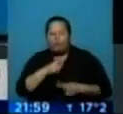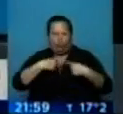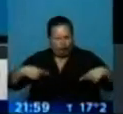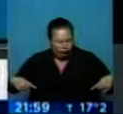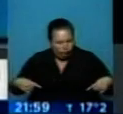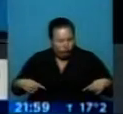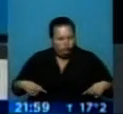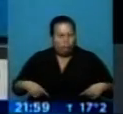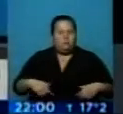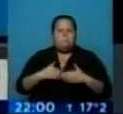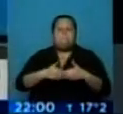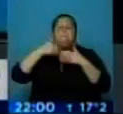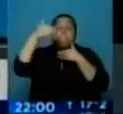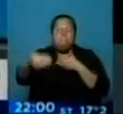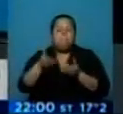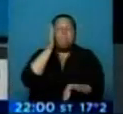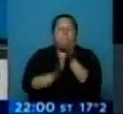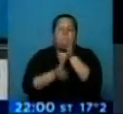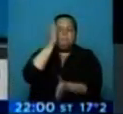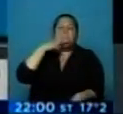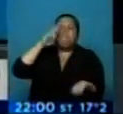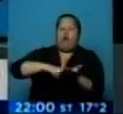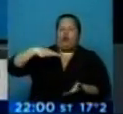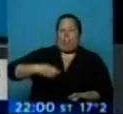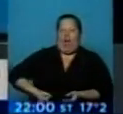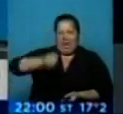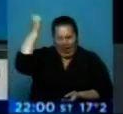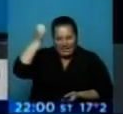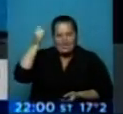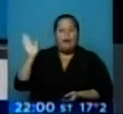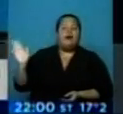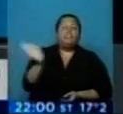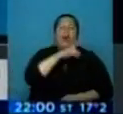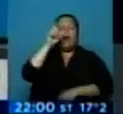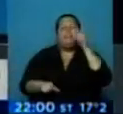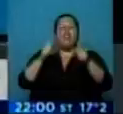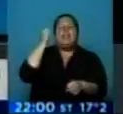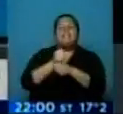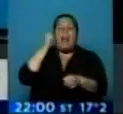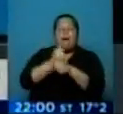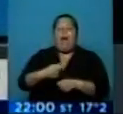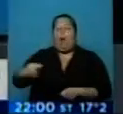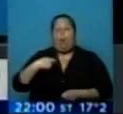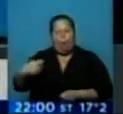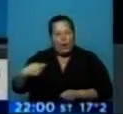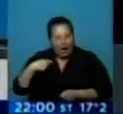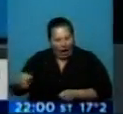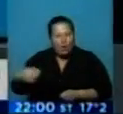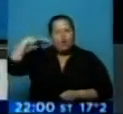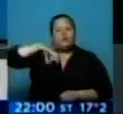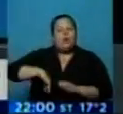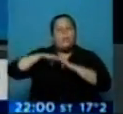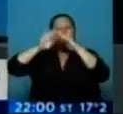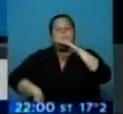autopistas, exención del impuesto a las ganancias a todos los trabajadores y jubilados que